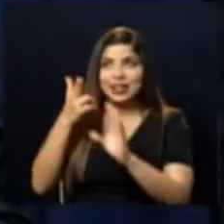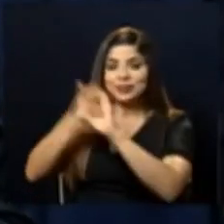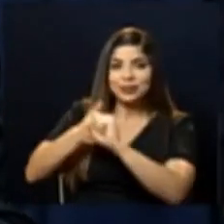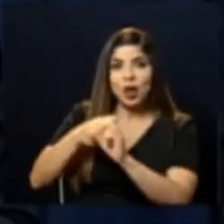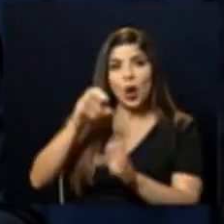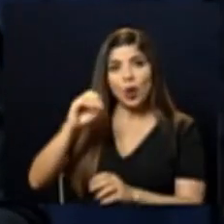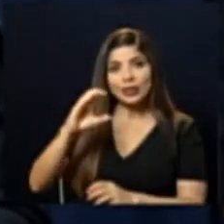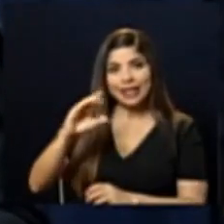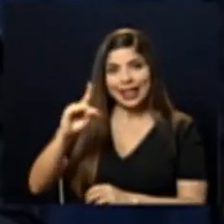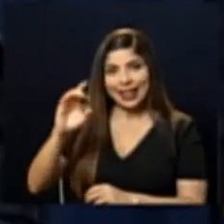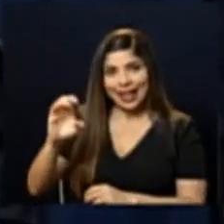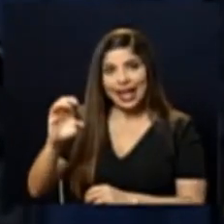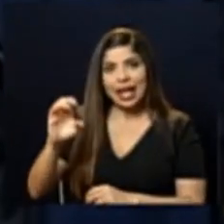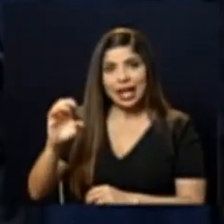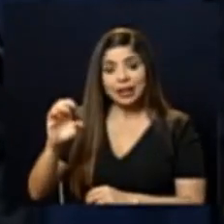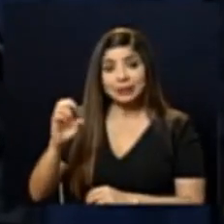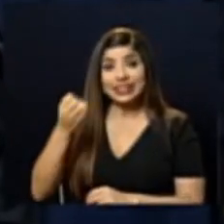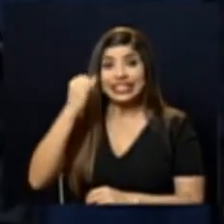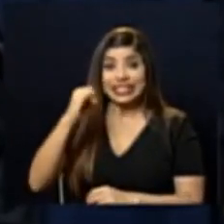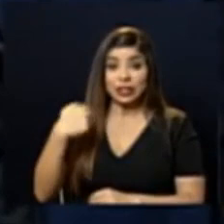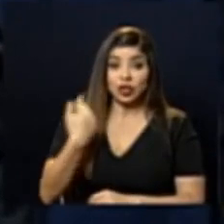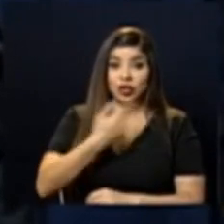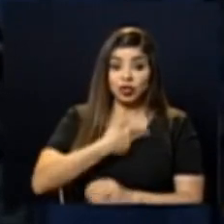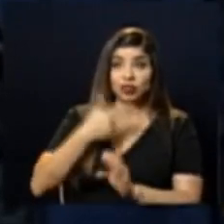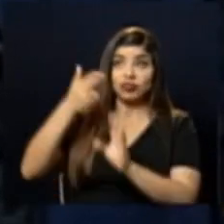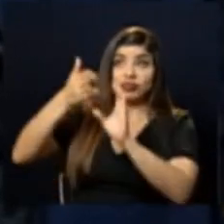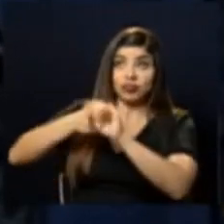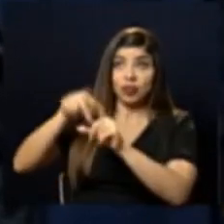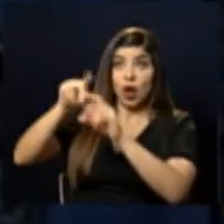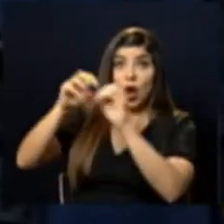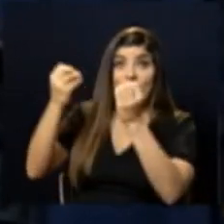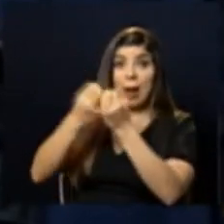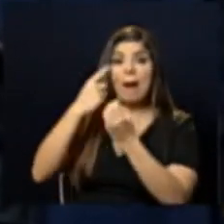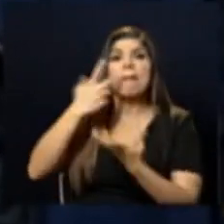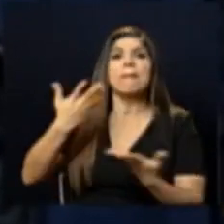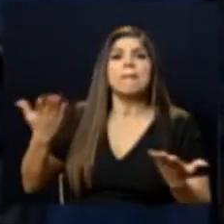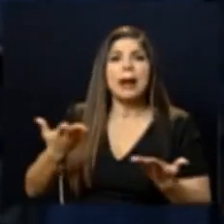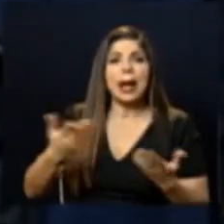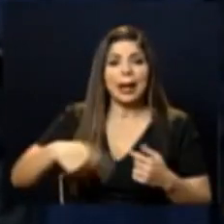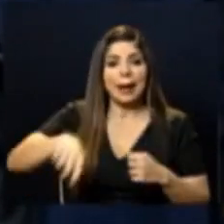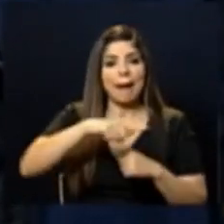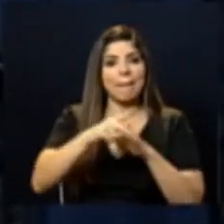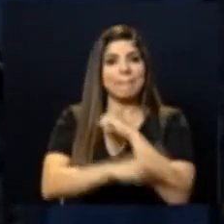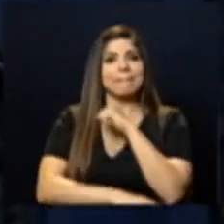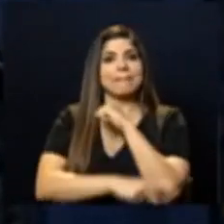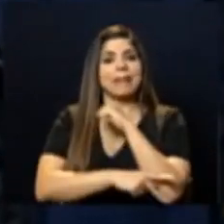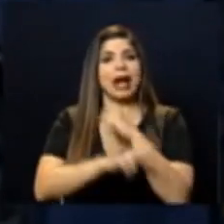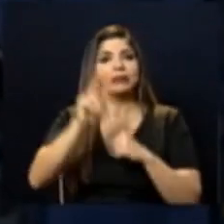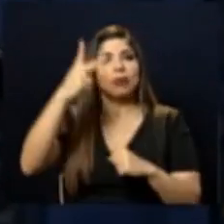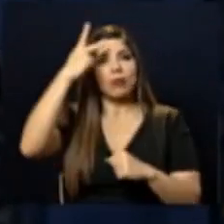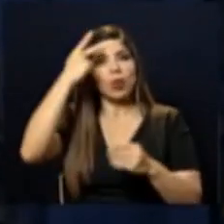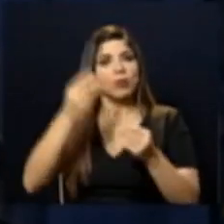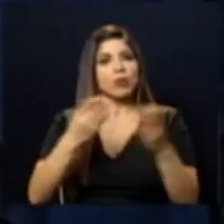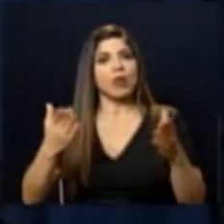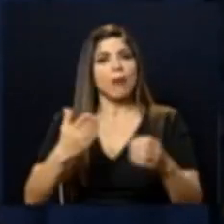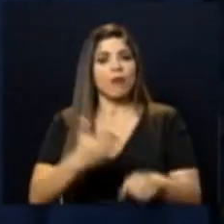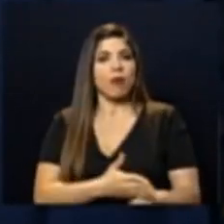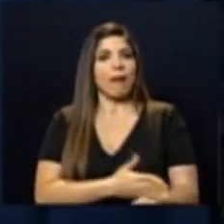OCDE. Pertenecer a esta organización busca que el país mejore los estándares de sus políticas